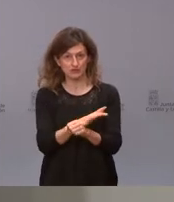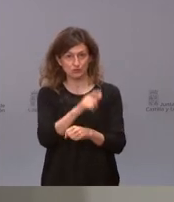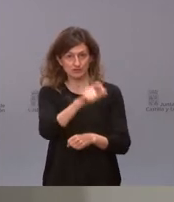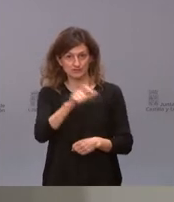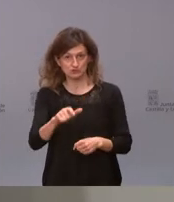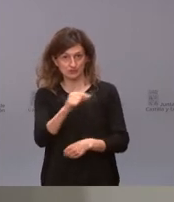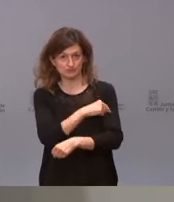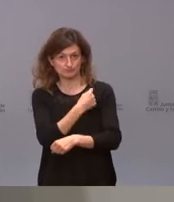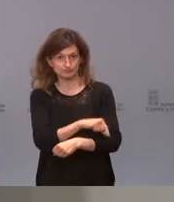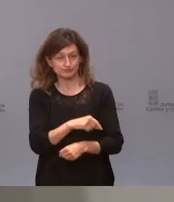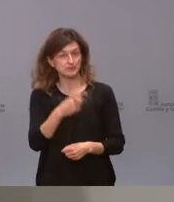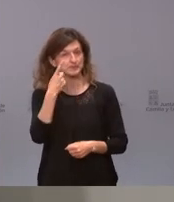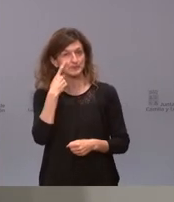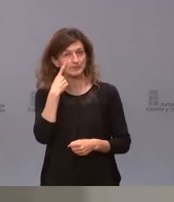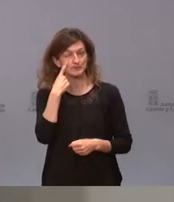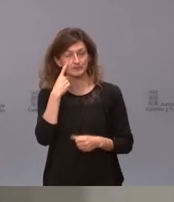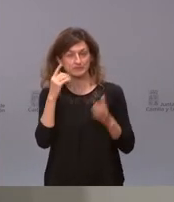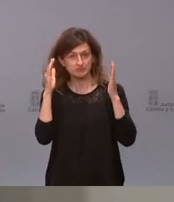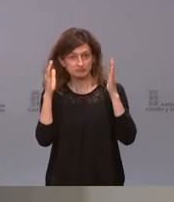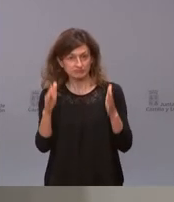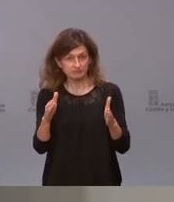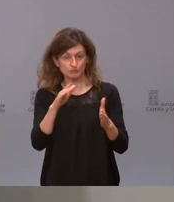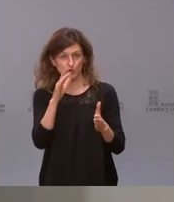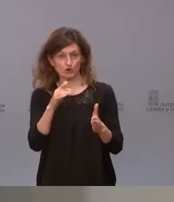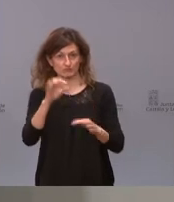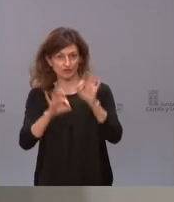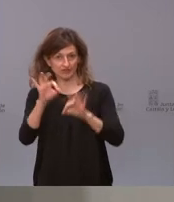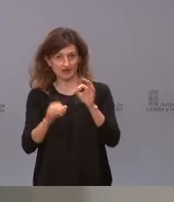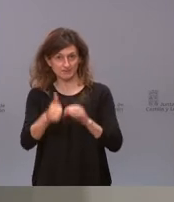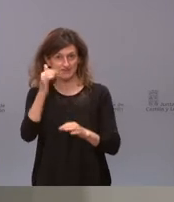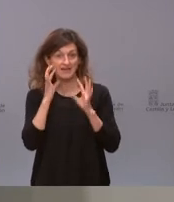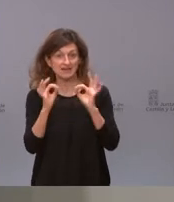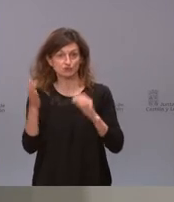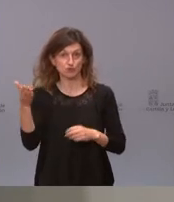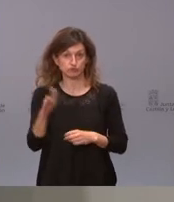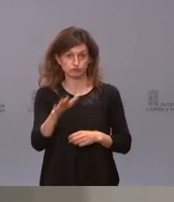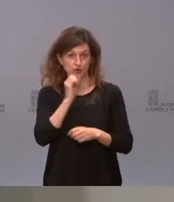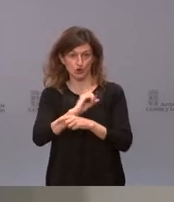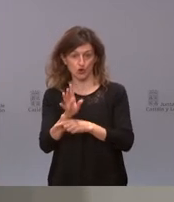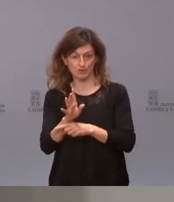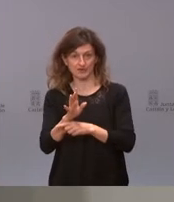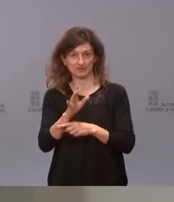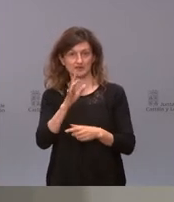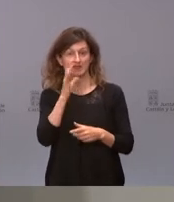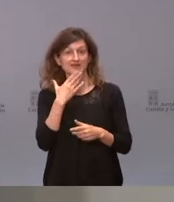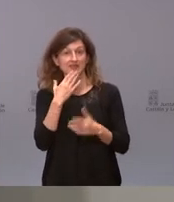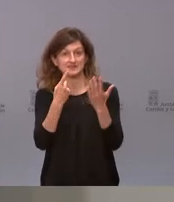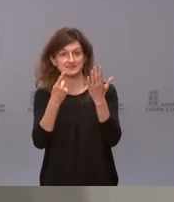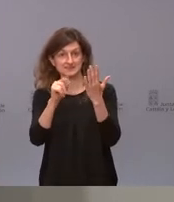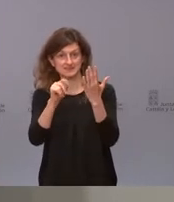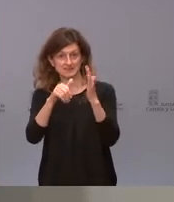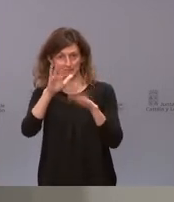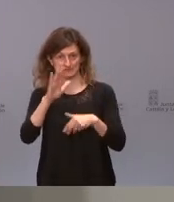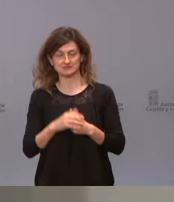sobre todo en esa población que tiene una mayor mortalidad por kobe aquellos personas por encima de los 60 años el